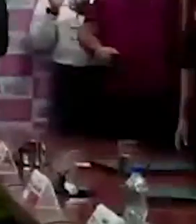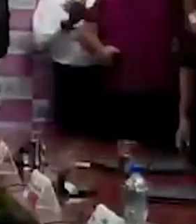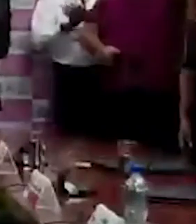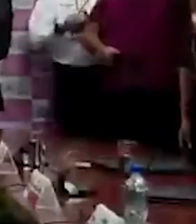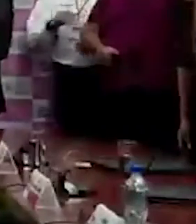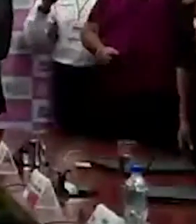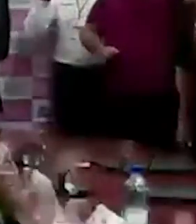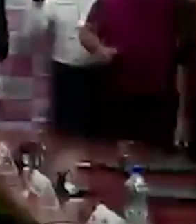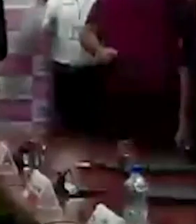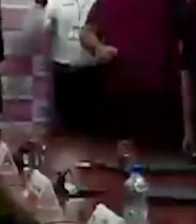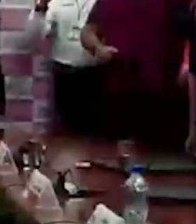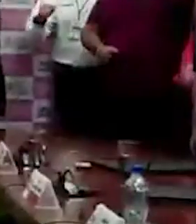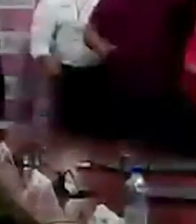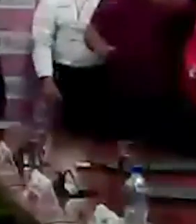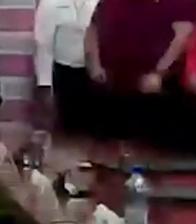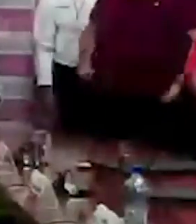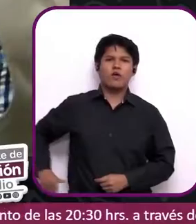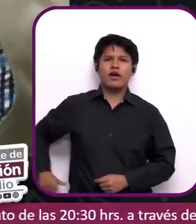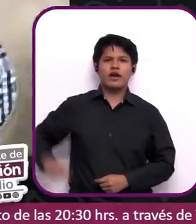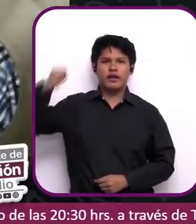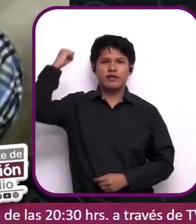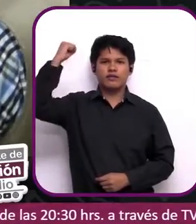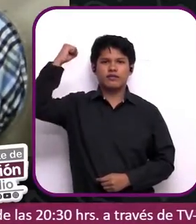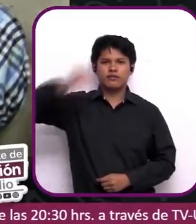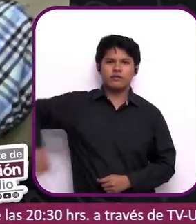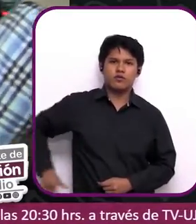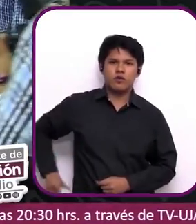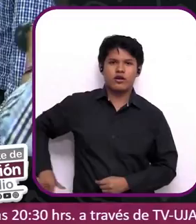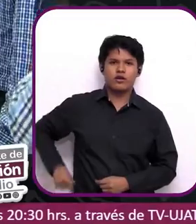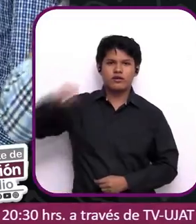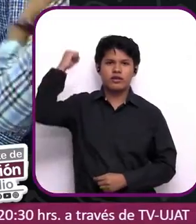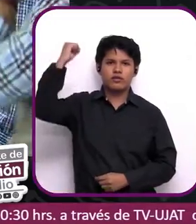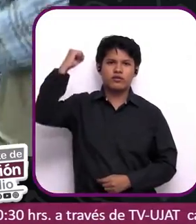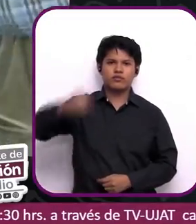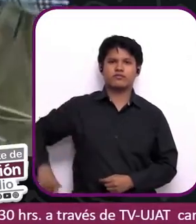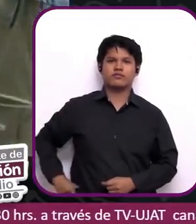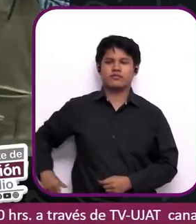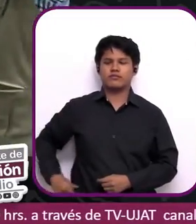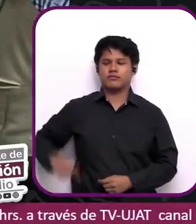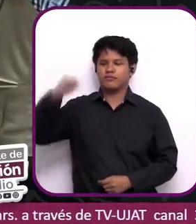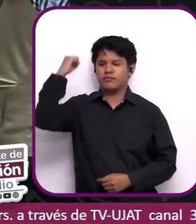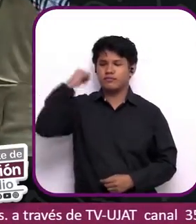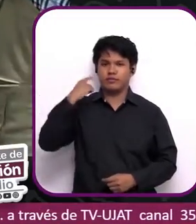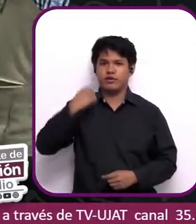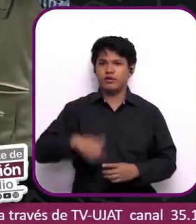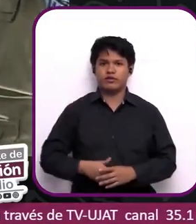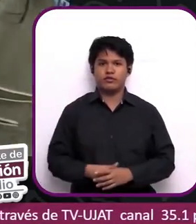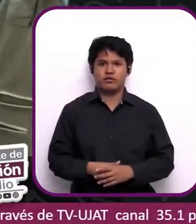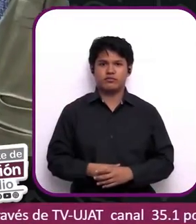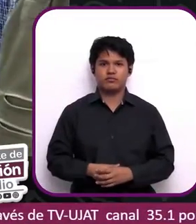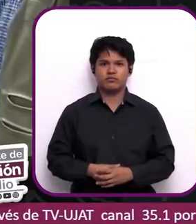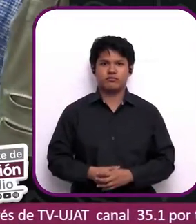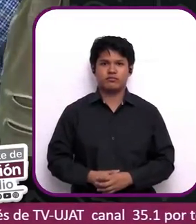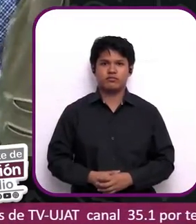Haremos Historia a la gubernatura, Cuitláhuac García Jiménez. El mismo domingo, el Instituto Electoral y de Participación Ciudadana de Tabasco entregó en sesión